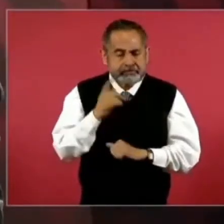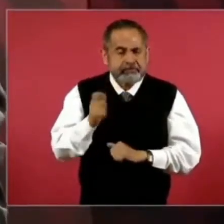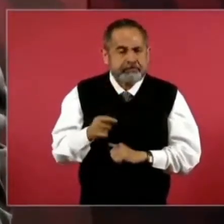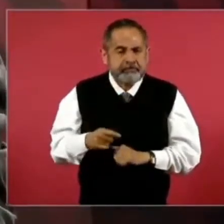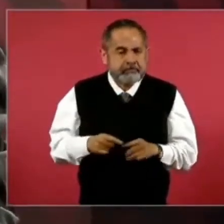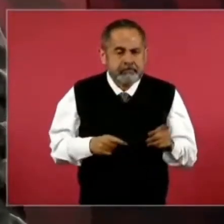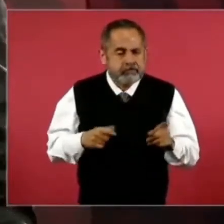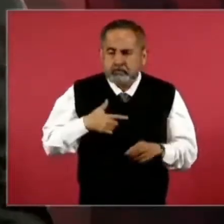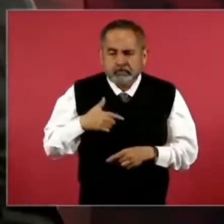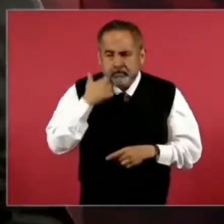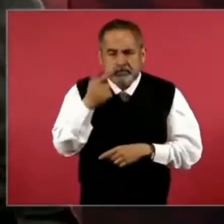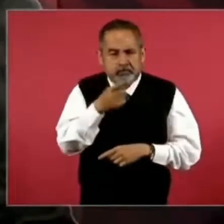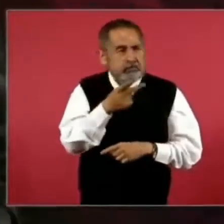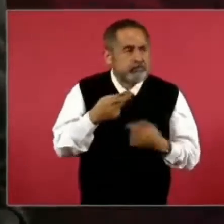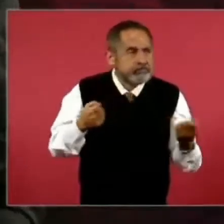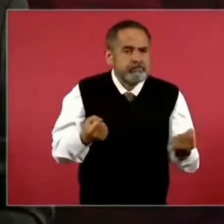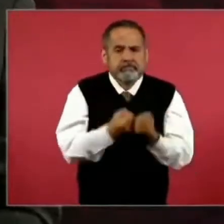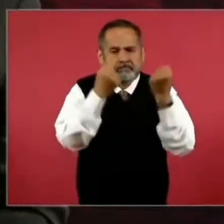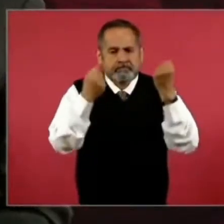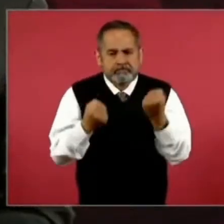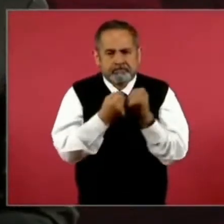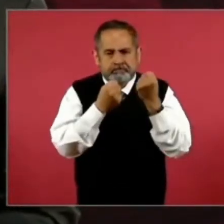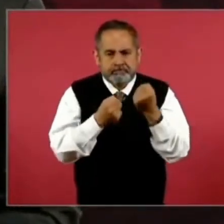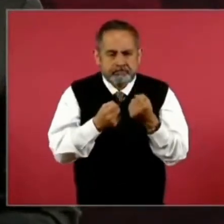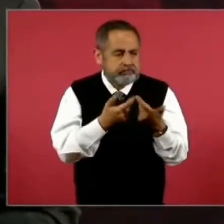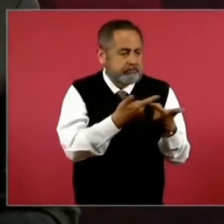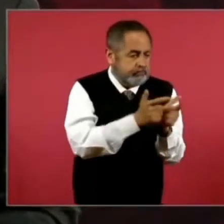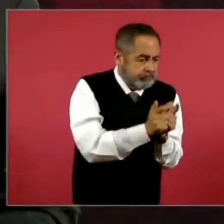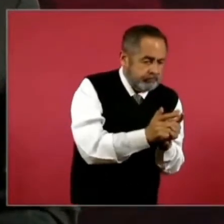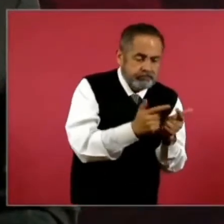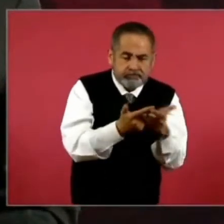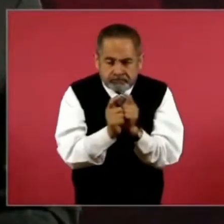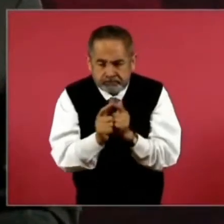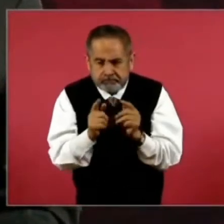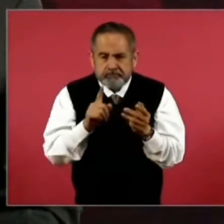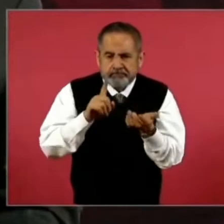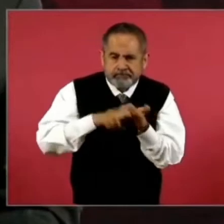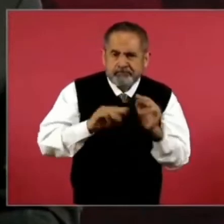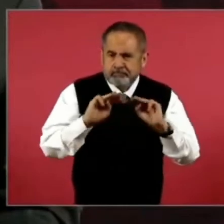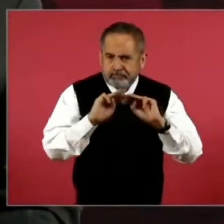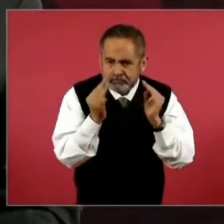no queremos confrontación entre bandas.